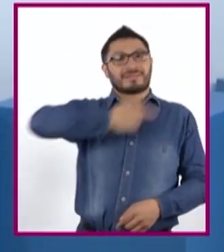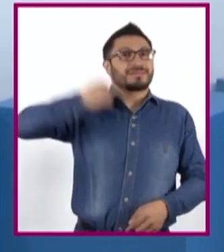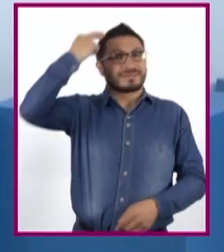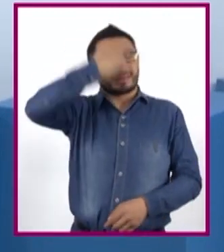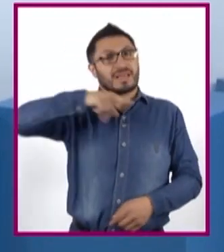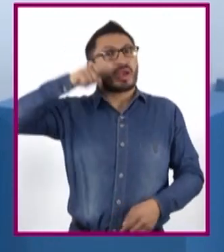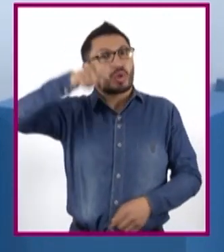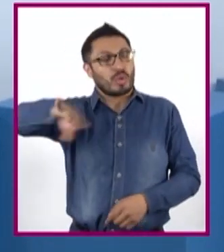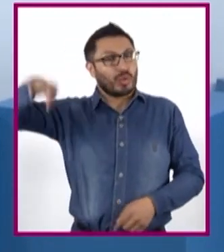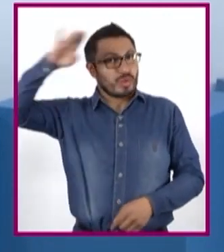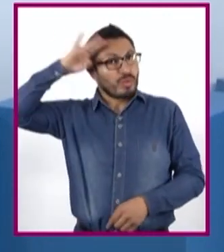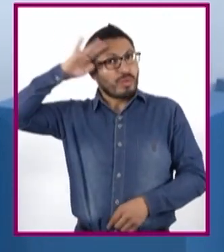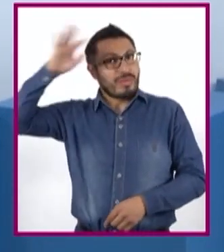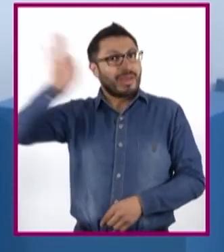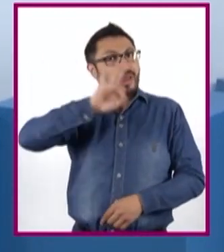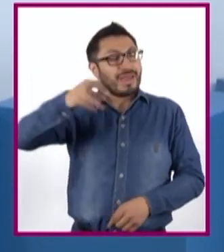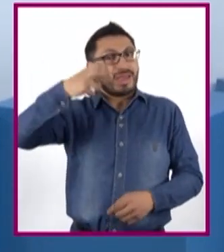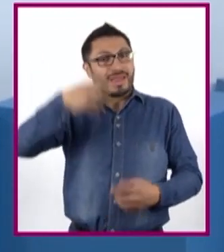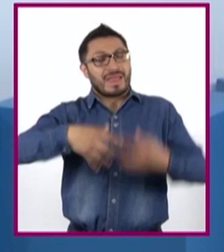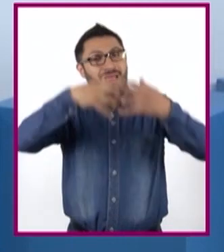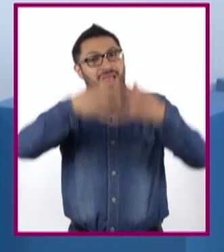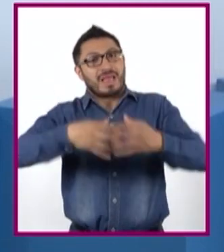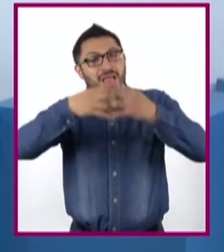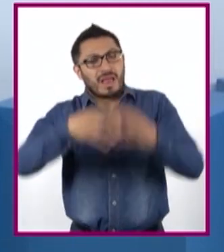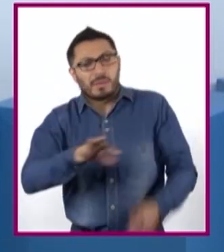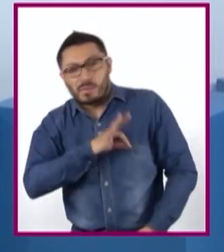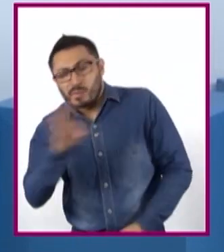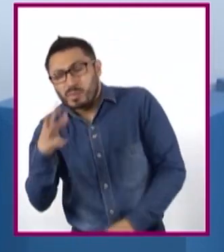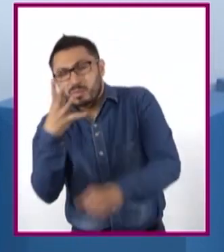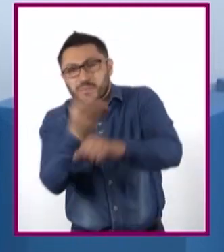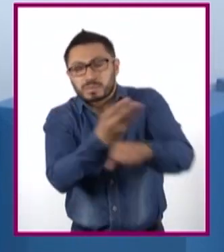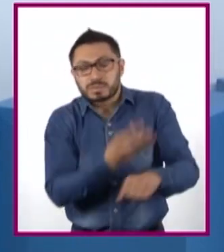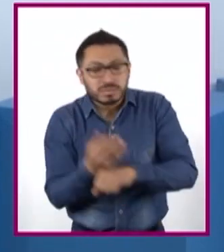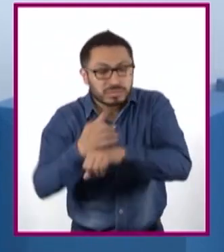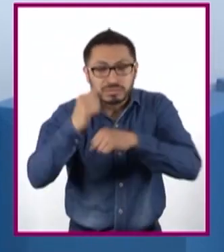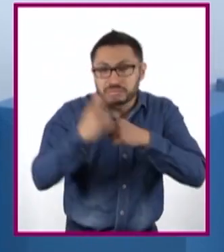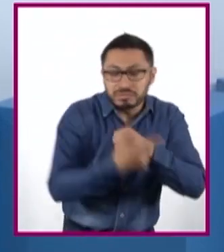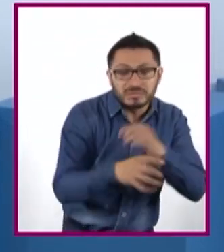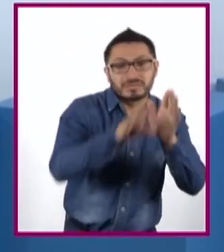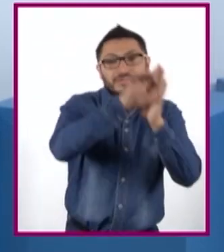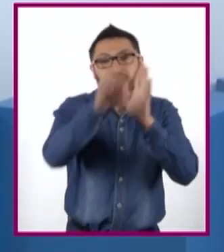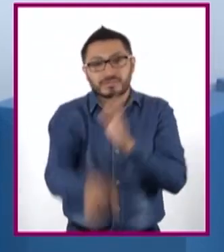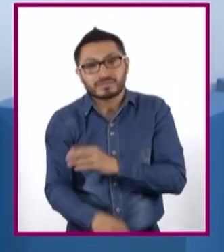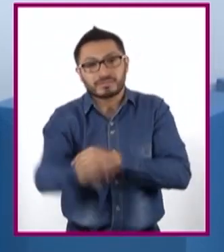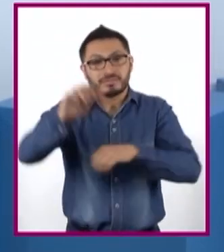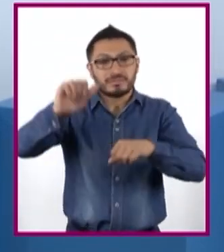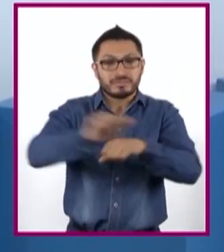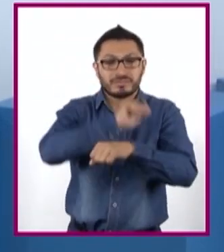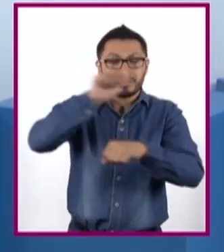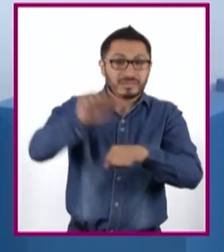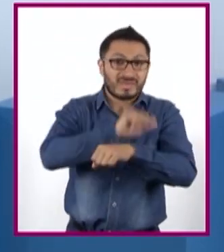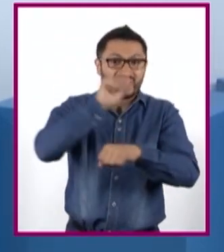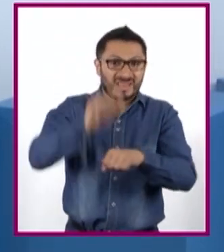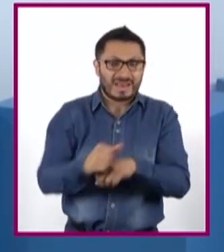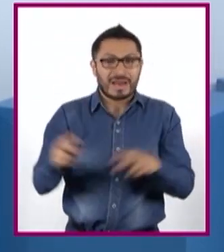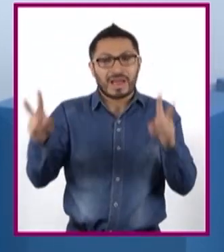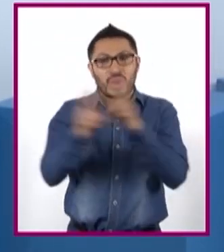y piensen si esta máquina podría tener adecuaciones. Por ejemplo, un carro impulsado por